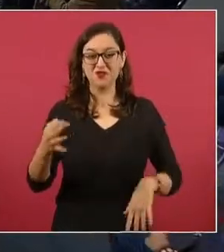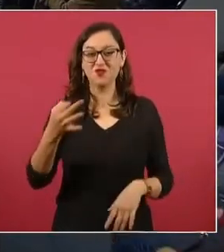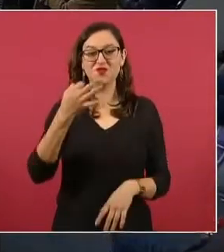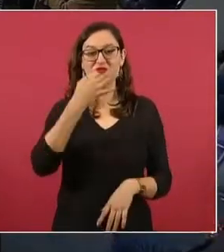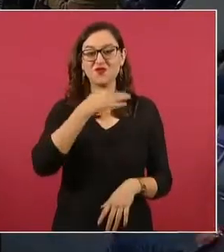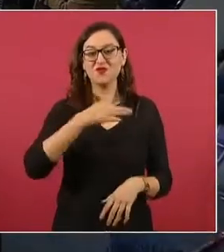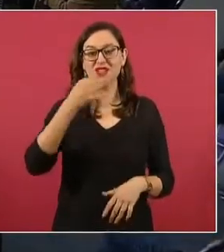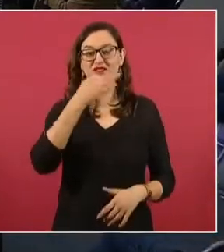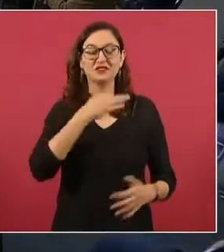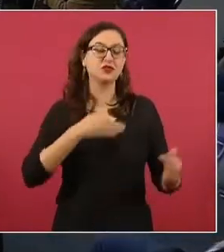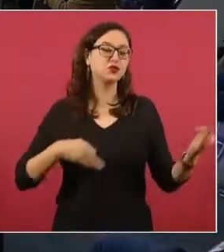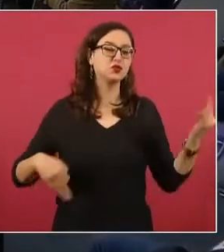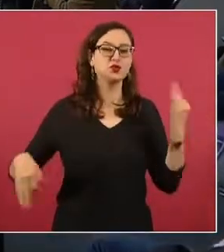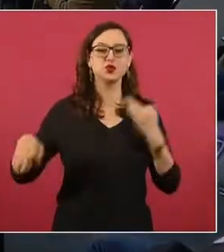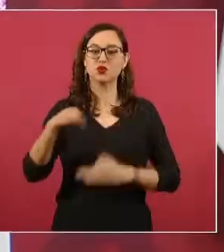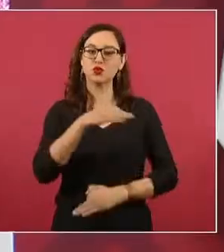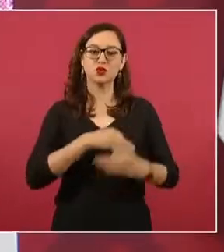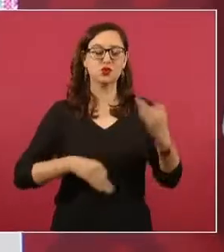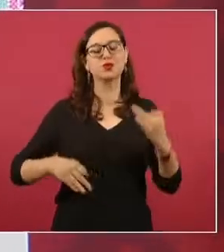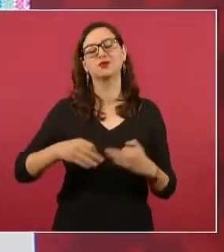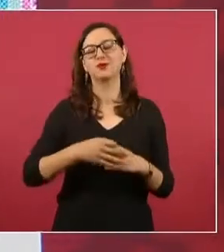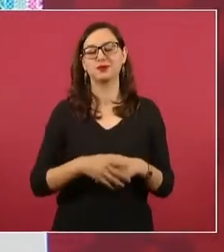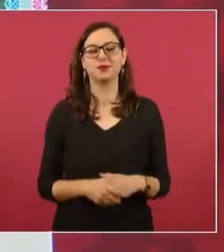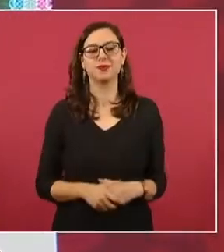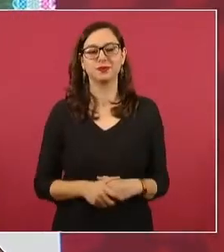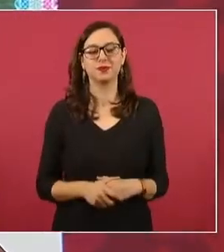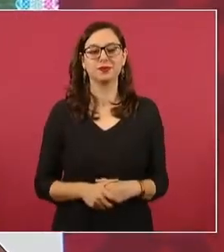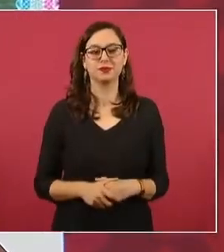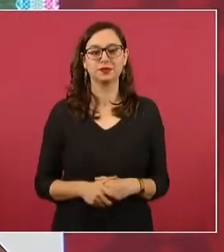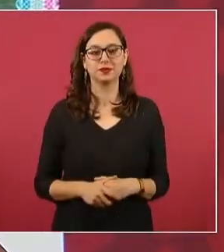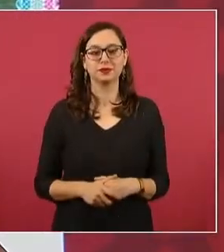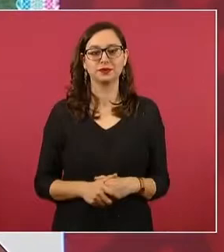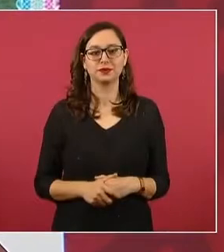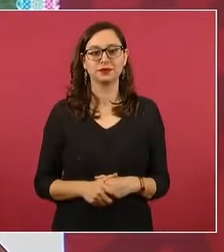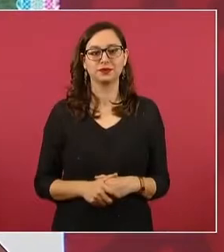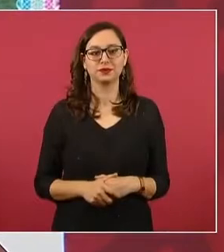para todos, 15 fiesta,